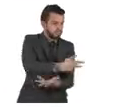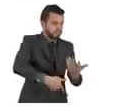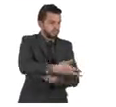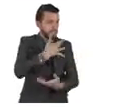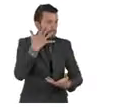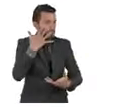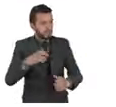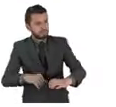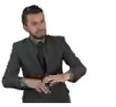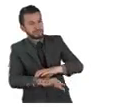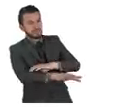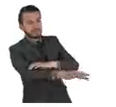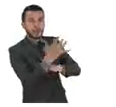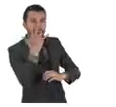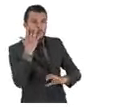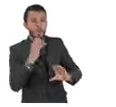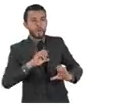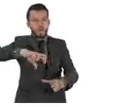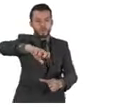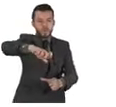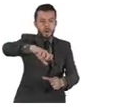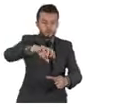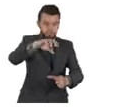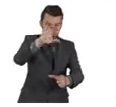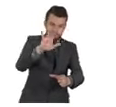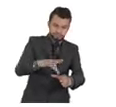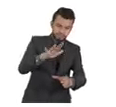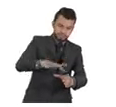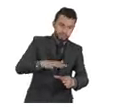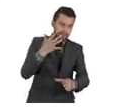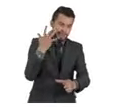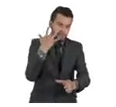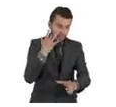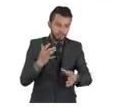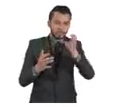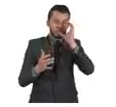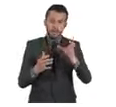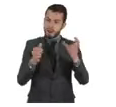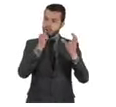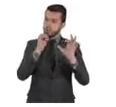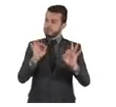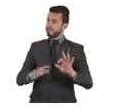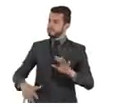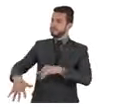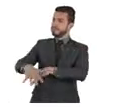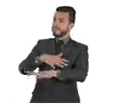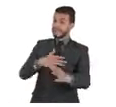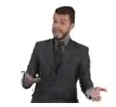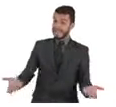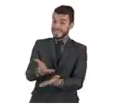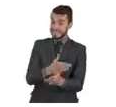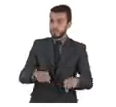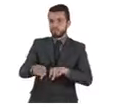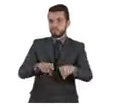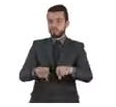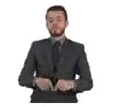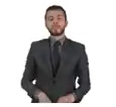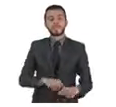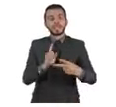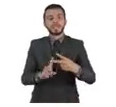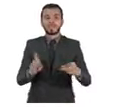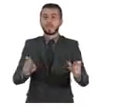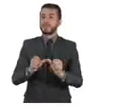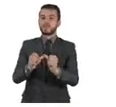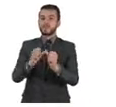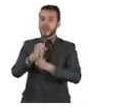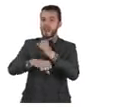agua. Y eso creo que es importante y fundamental, digamos, en la alianza. En términos de sostenibilidad,